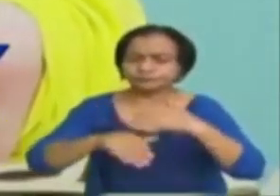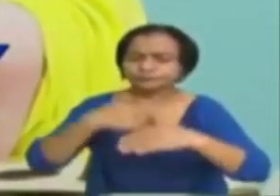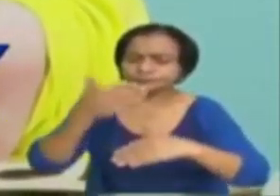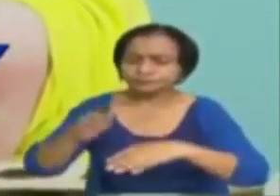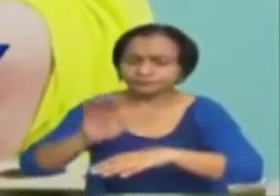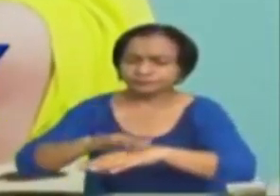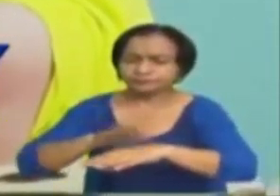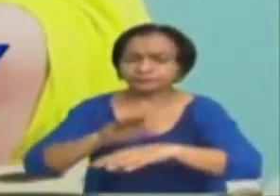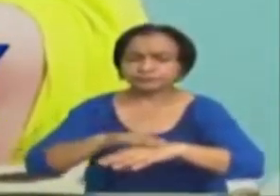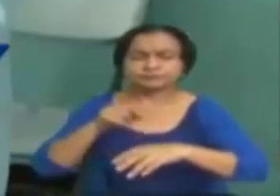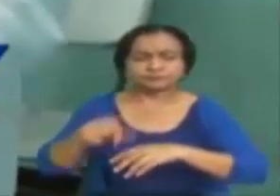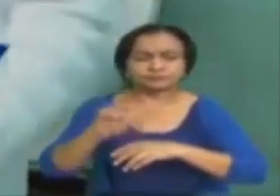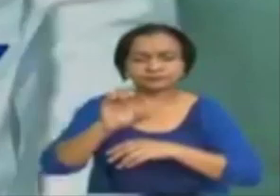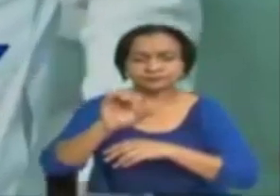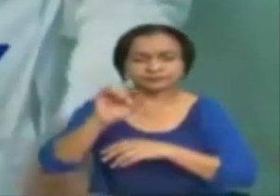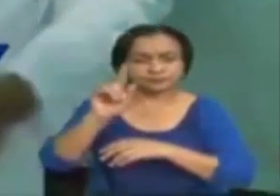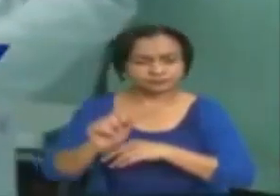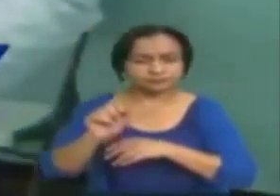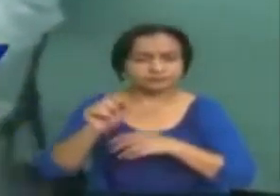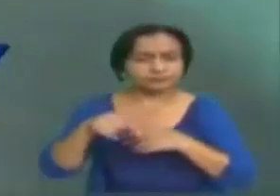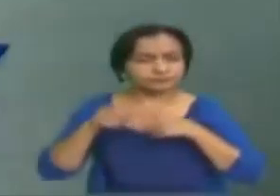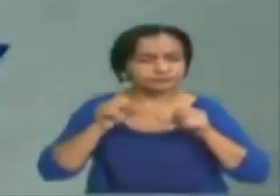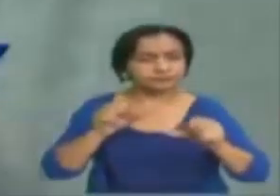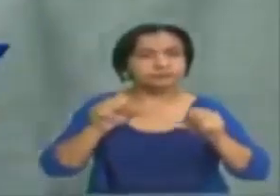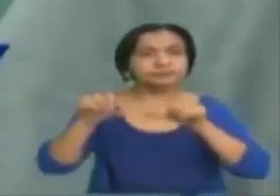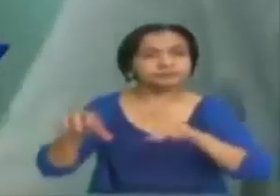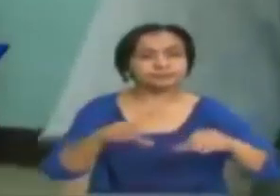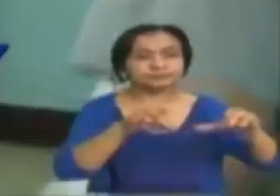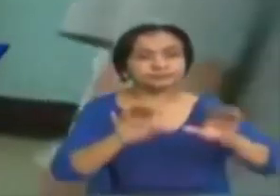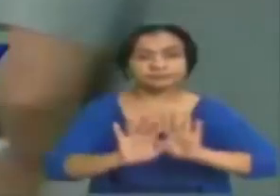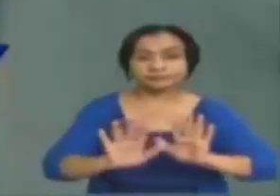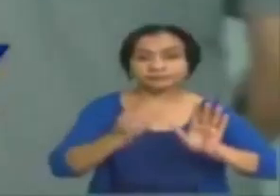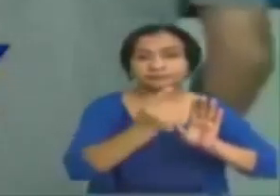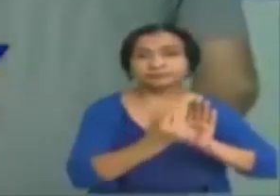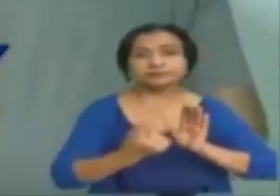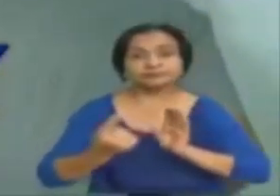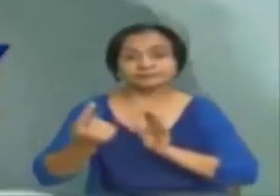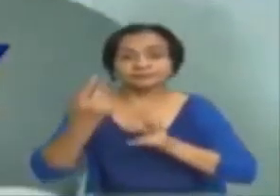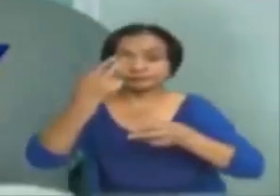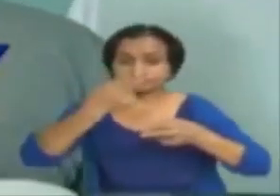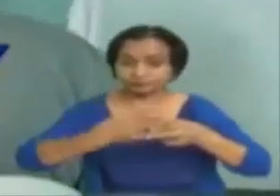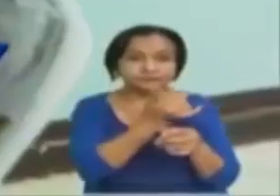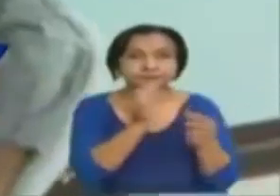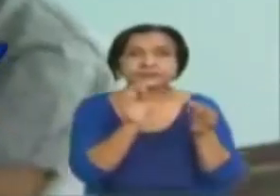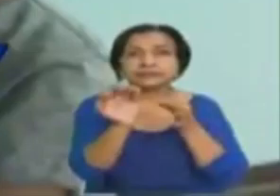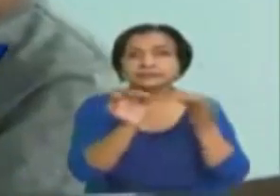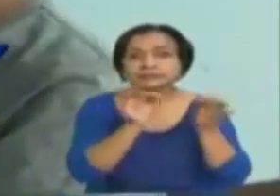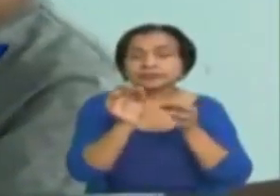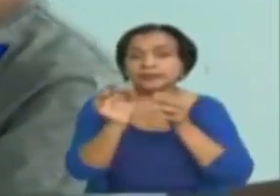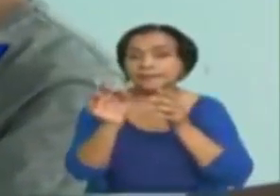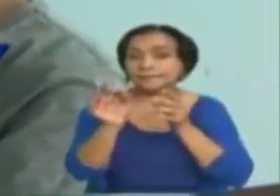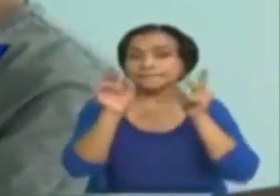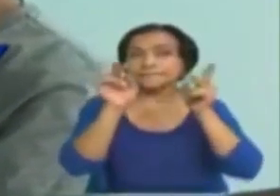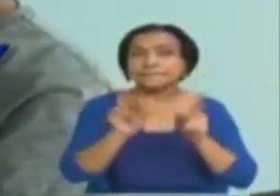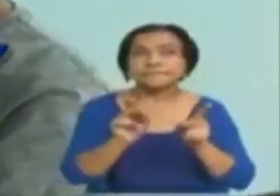obesidad enfermedades cardiacas etcétera los datos del observatorio ciudadanos kobe 19 reporta un panorama totalmente